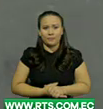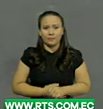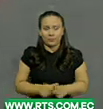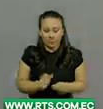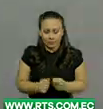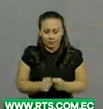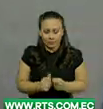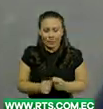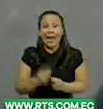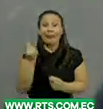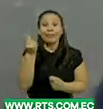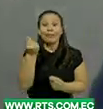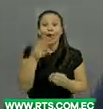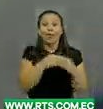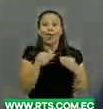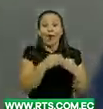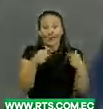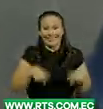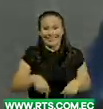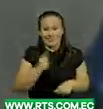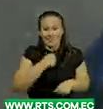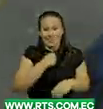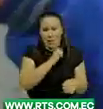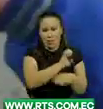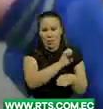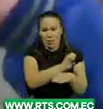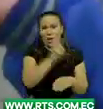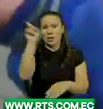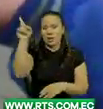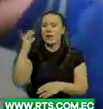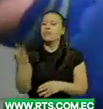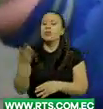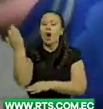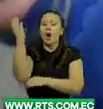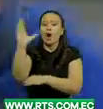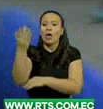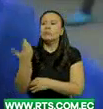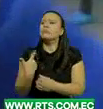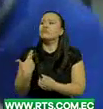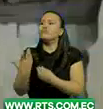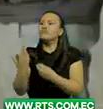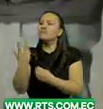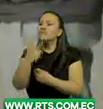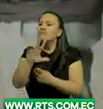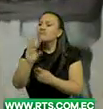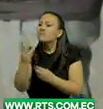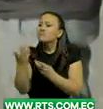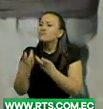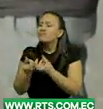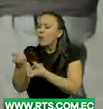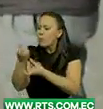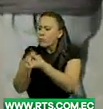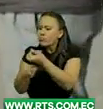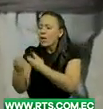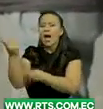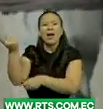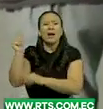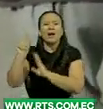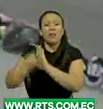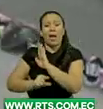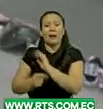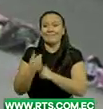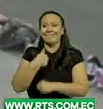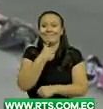Diferencial cambiario entre el dólar y el peso que se maneja al momento en 3.360 por unidad de dólar y el feriado que vive el país mantiene